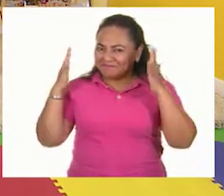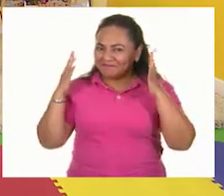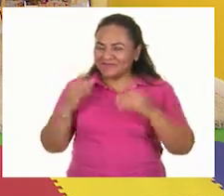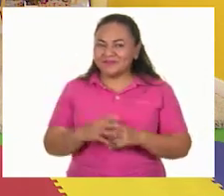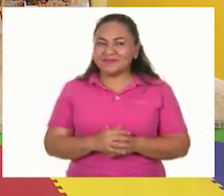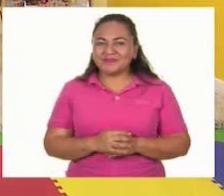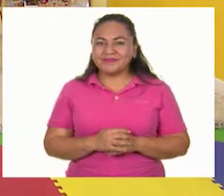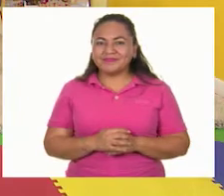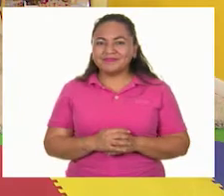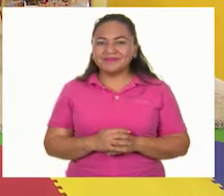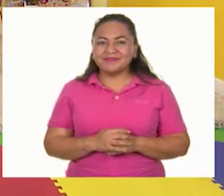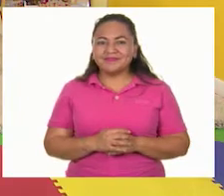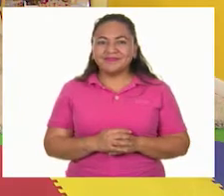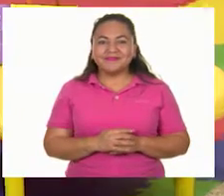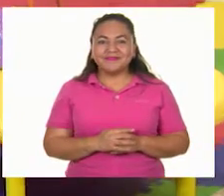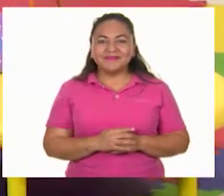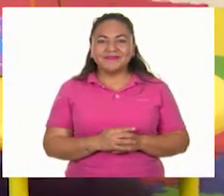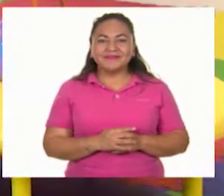Ay,